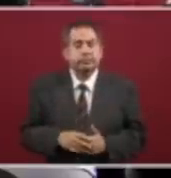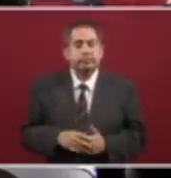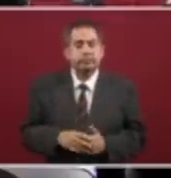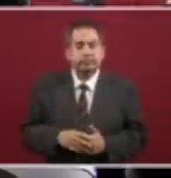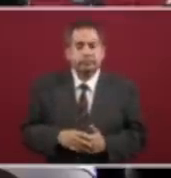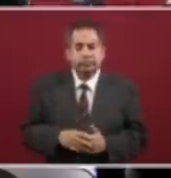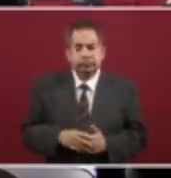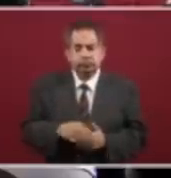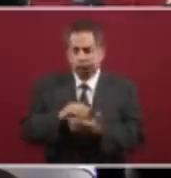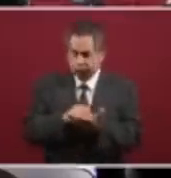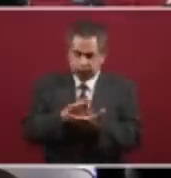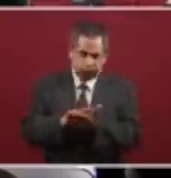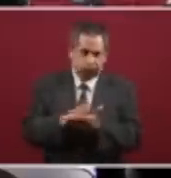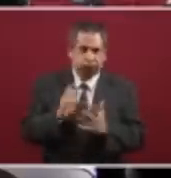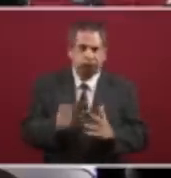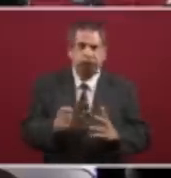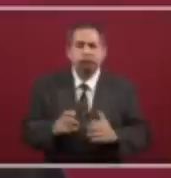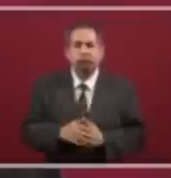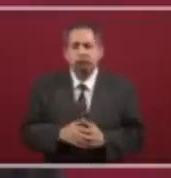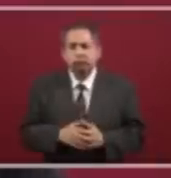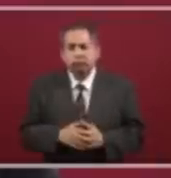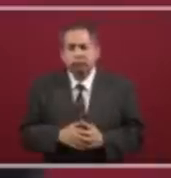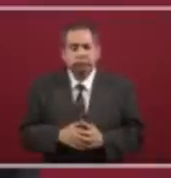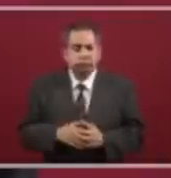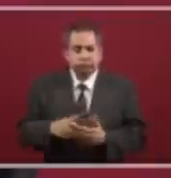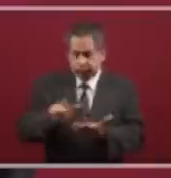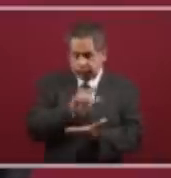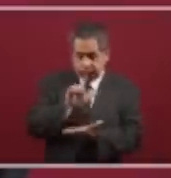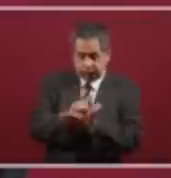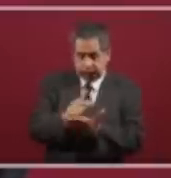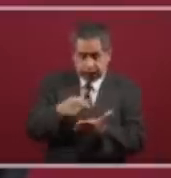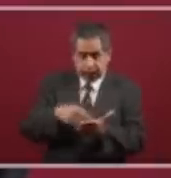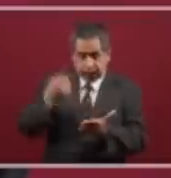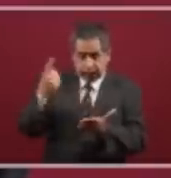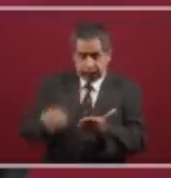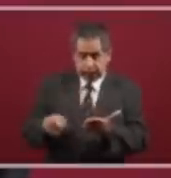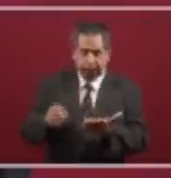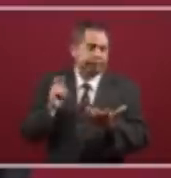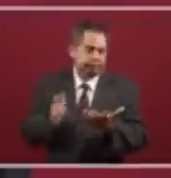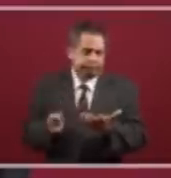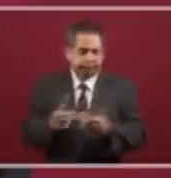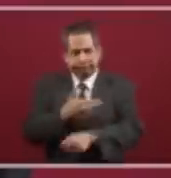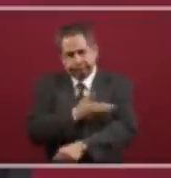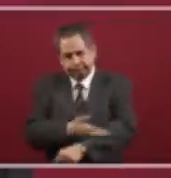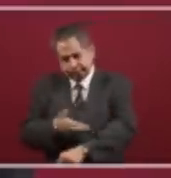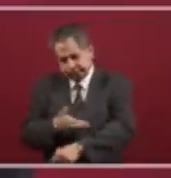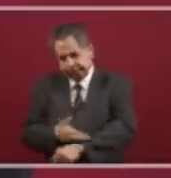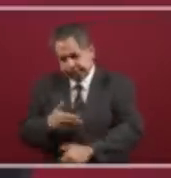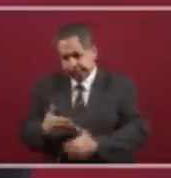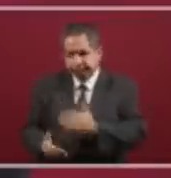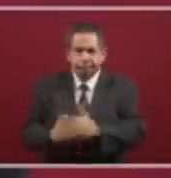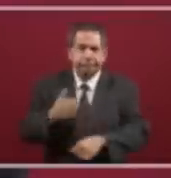aplicar de conformidad con la ley procedimientos más